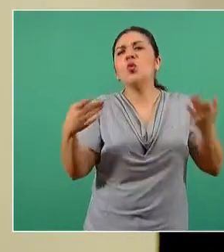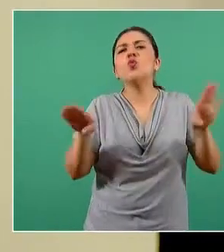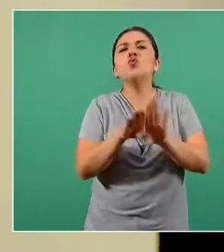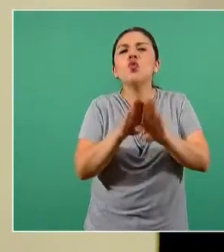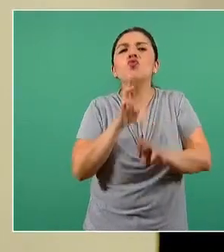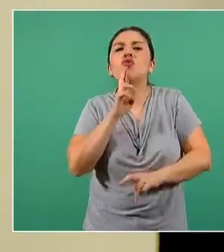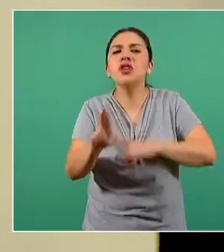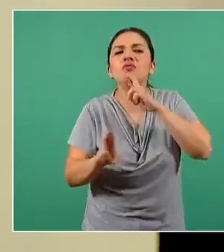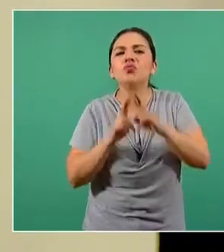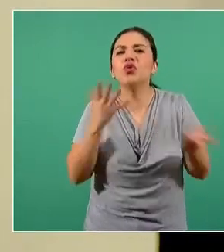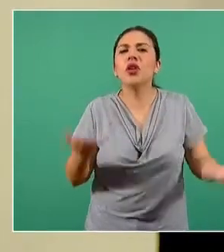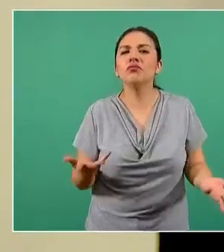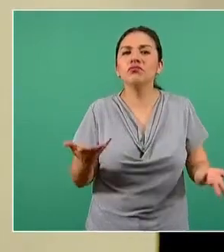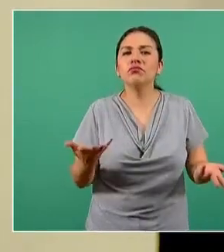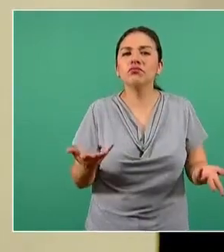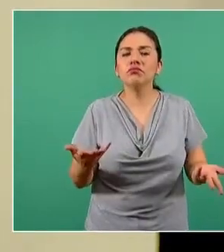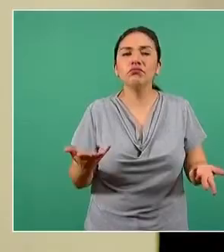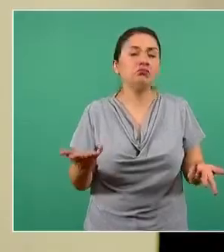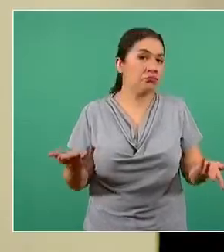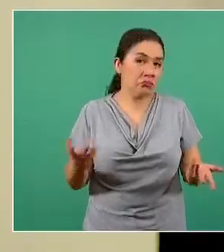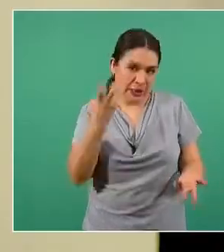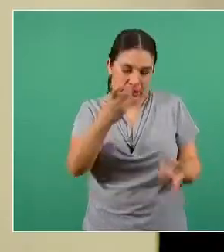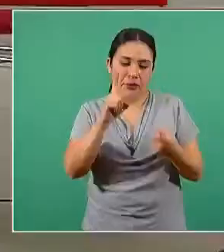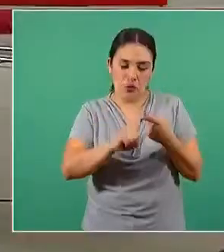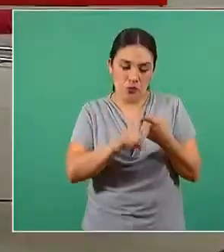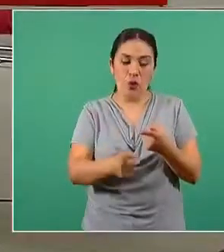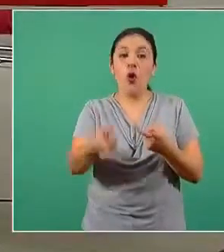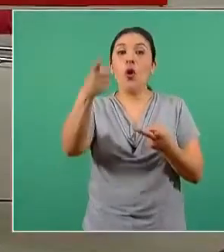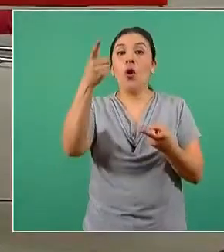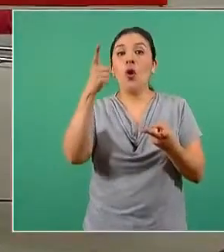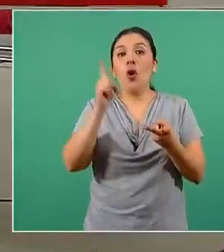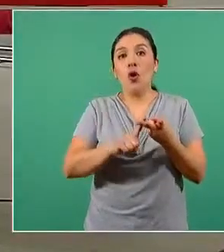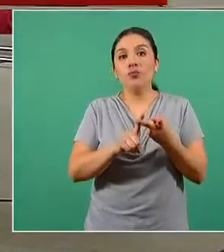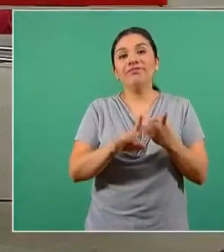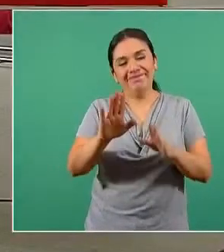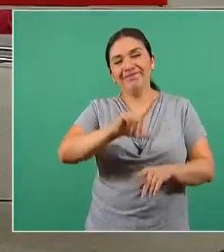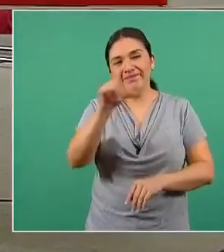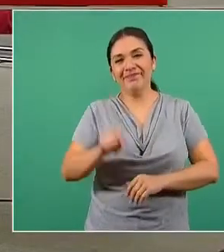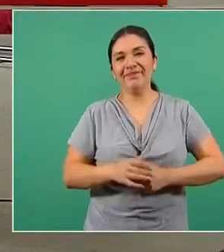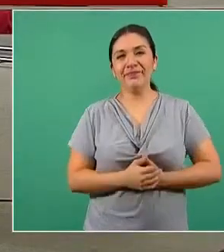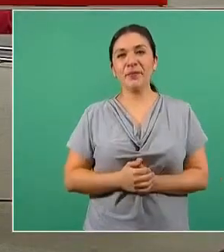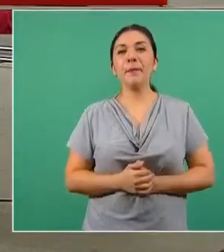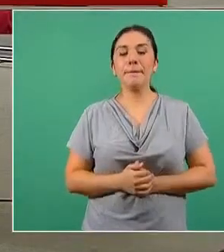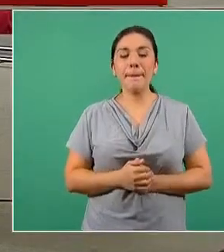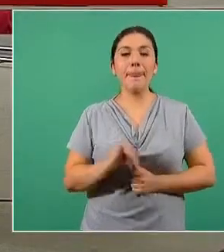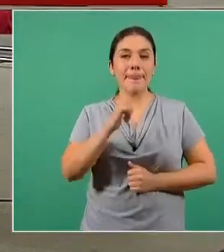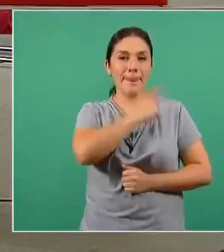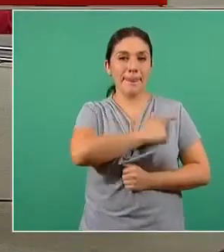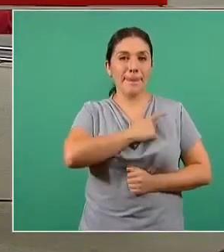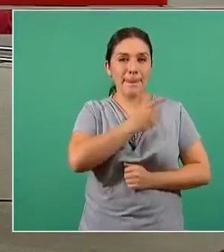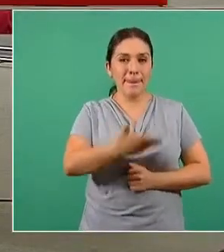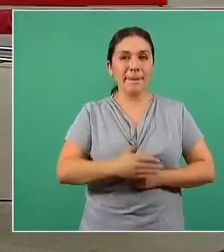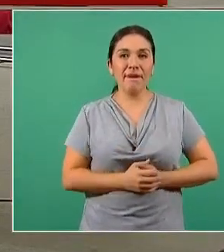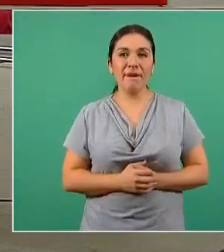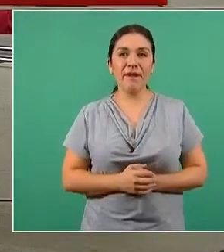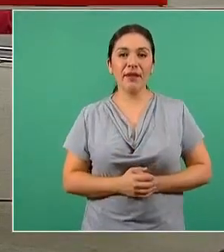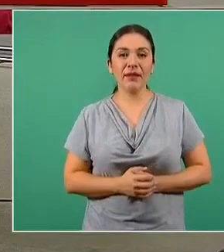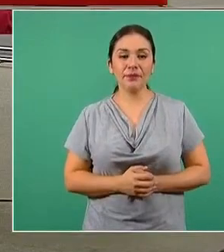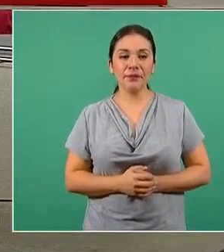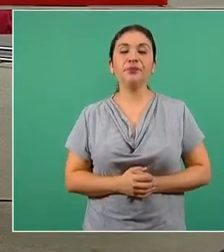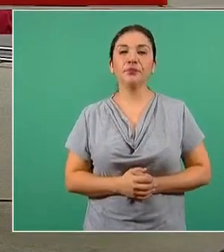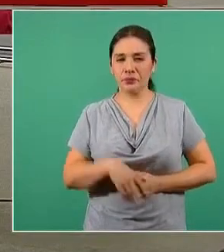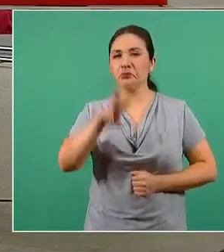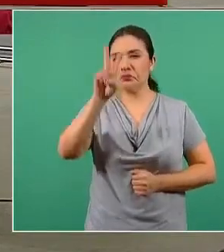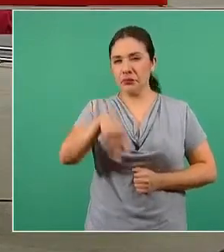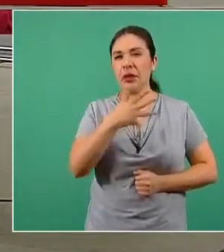esto? Y bueno, esa sería la primera y única. Gracias. Con mucho gusto, Juan. Sí, algunos